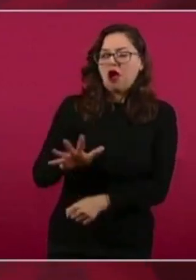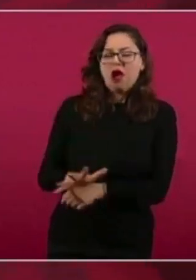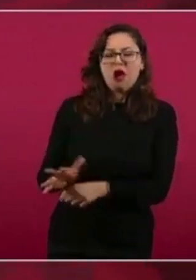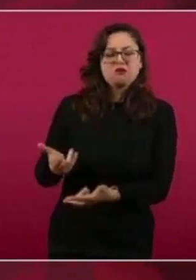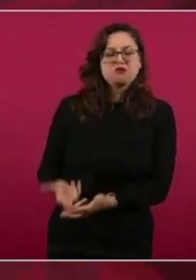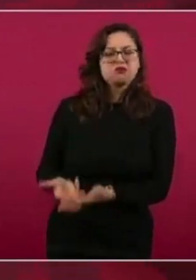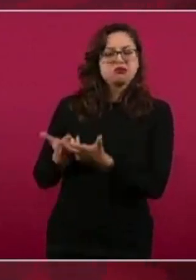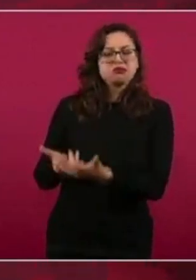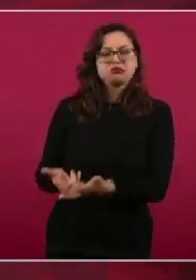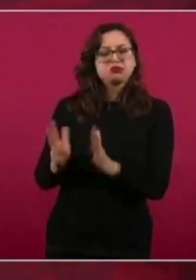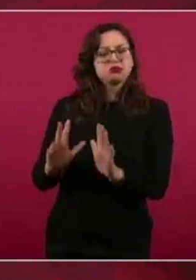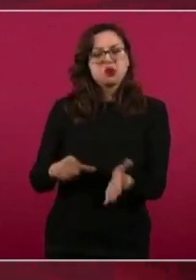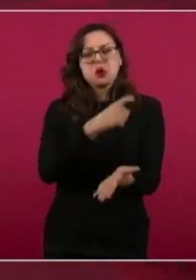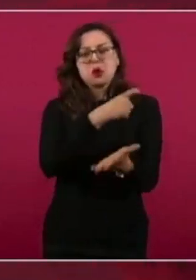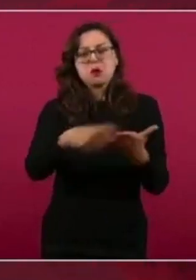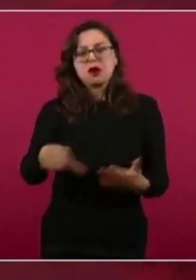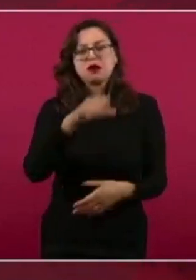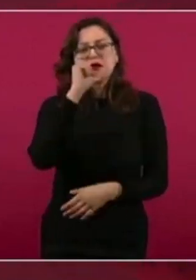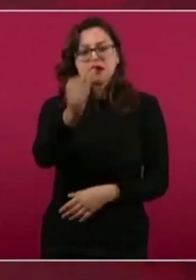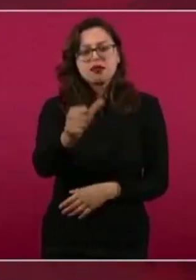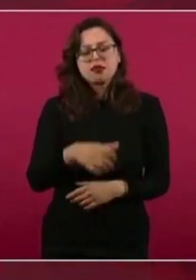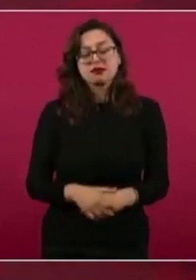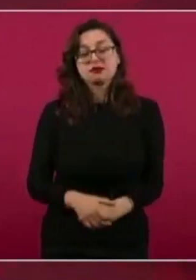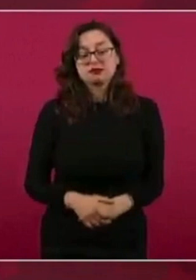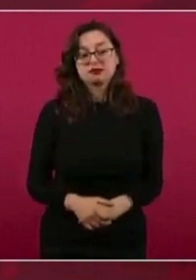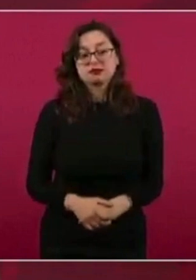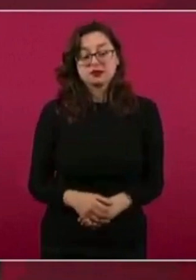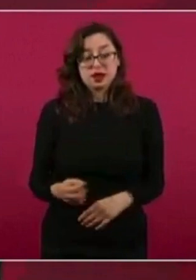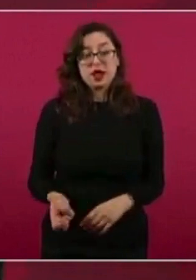el ejemplo lo da Presidencia,